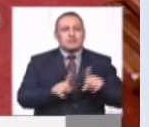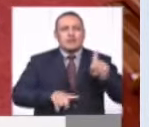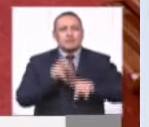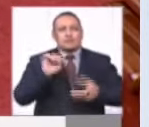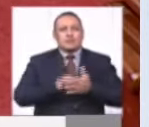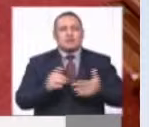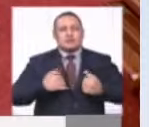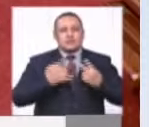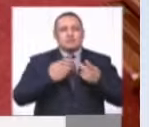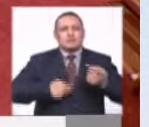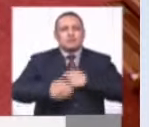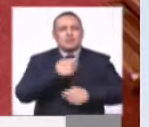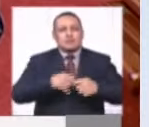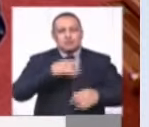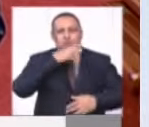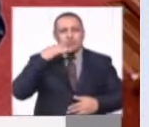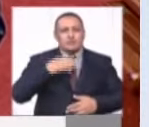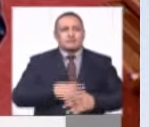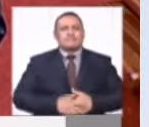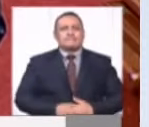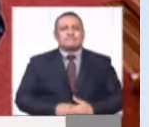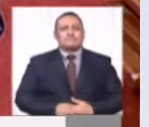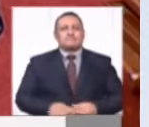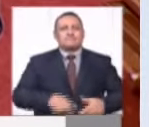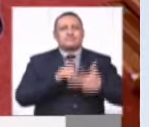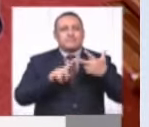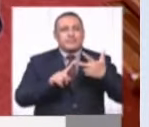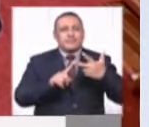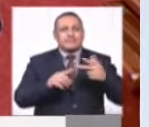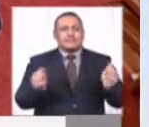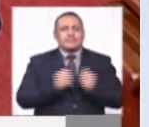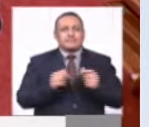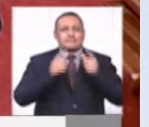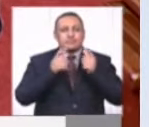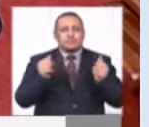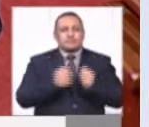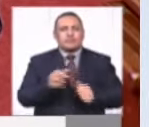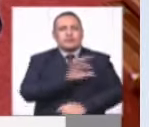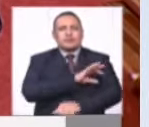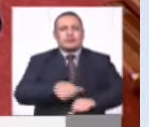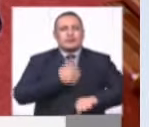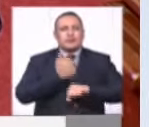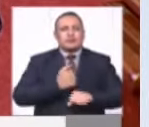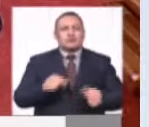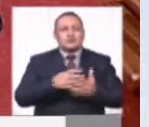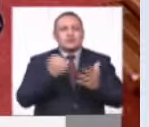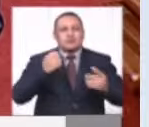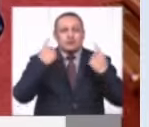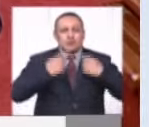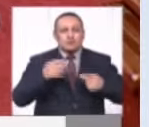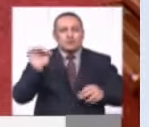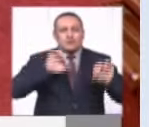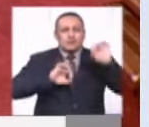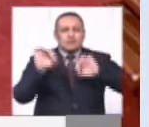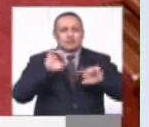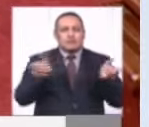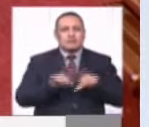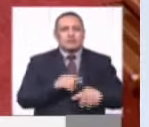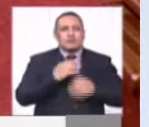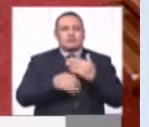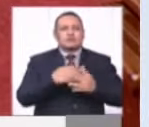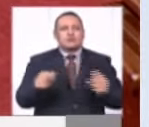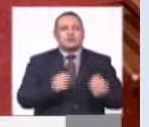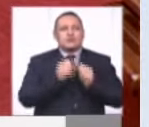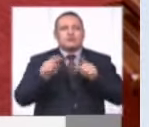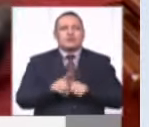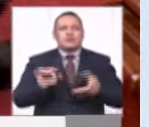aquellas dedicadas al tráfico ilícito de droga. 3. Control y fiscalización del desvío de insumos químicos y